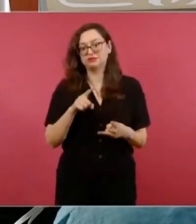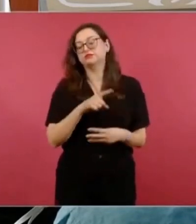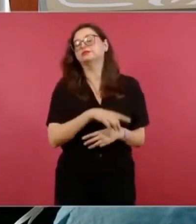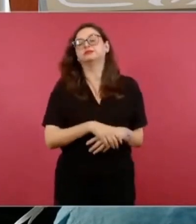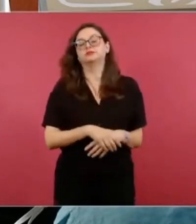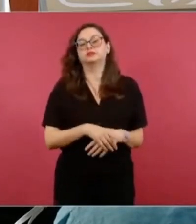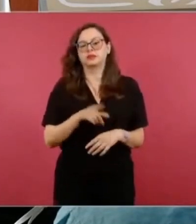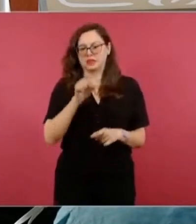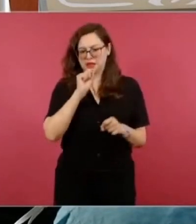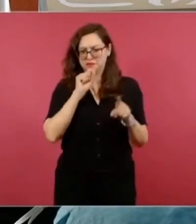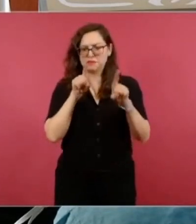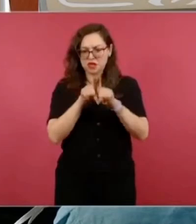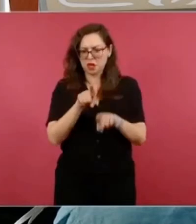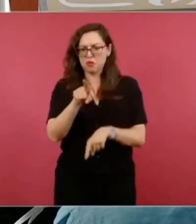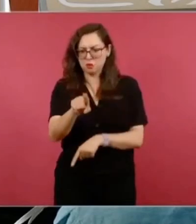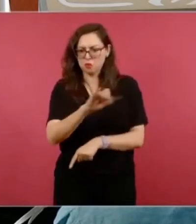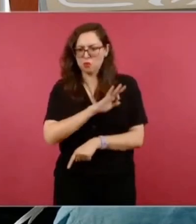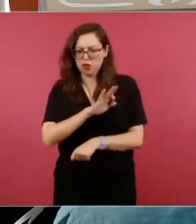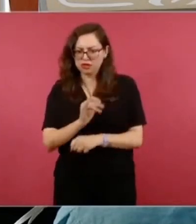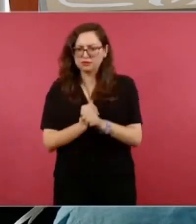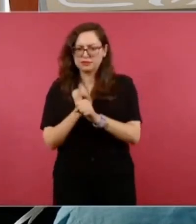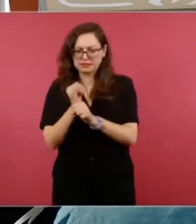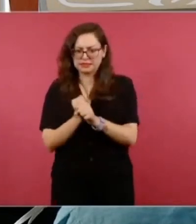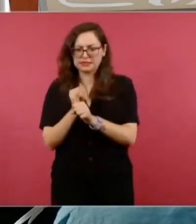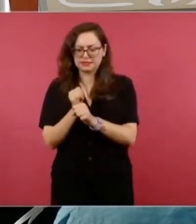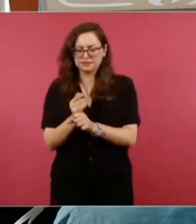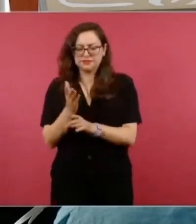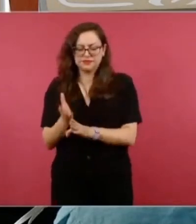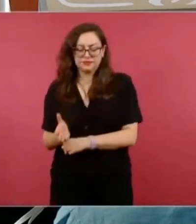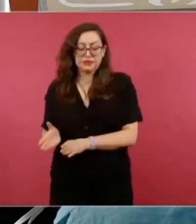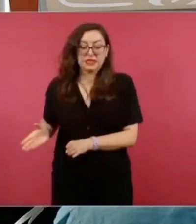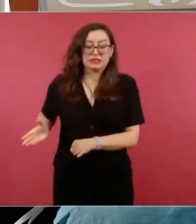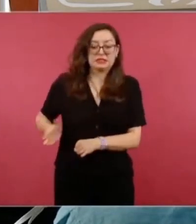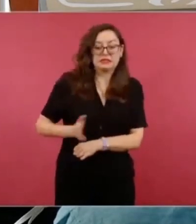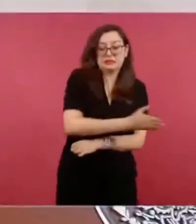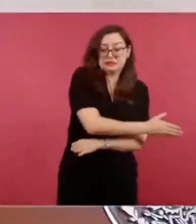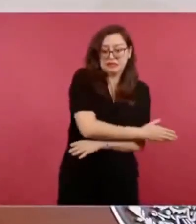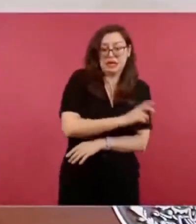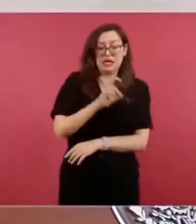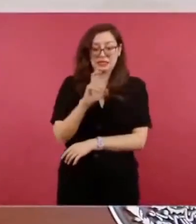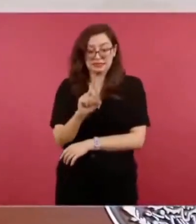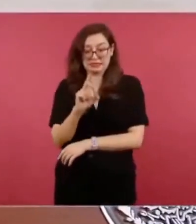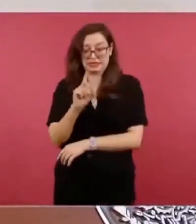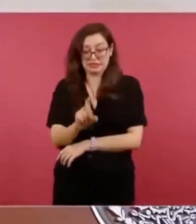puedes buscar, 6 sexenios, 36 años,